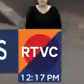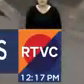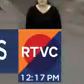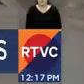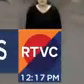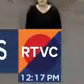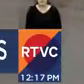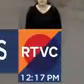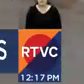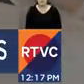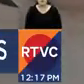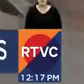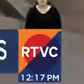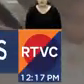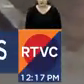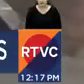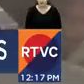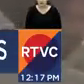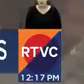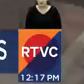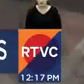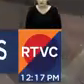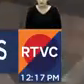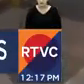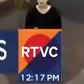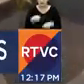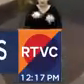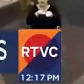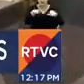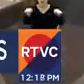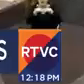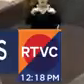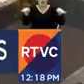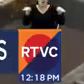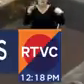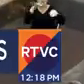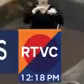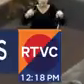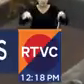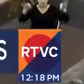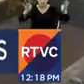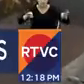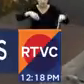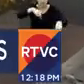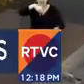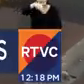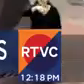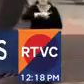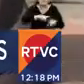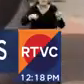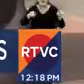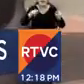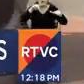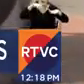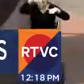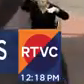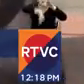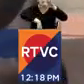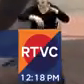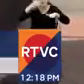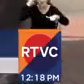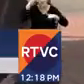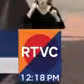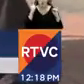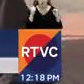Con una tabla sobre el gigantesco hueco, los ciudadanos transitan por el puente. Colocan tablas, pero no tienen la capacidad